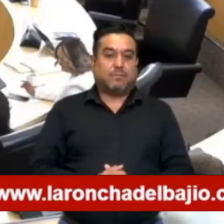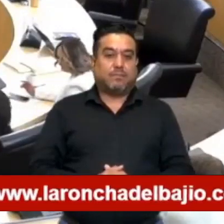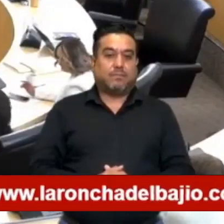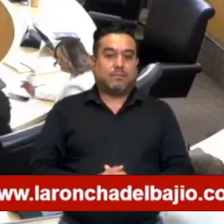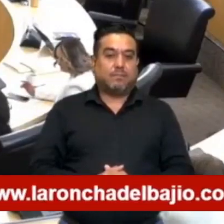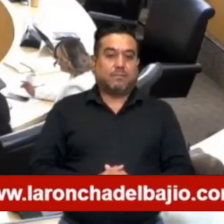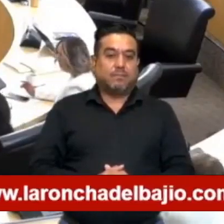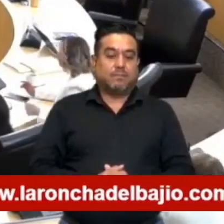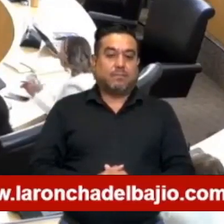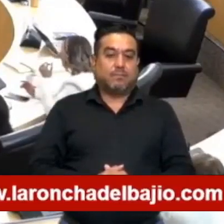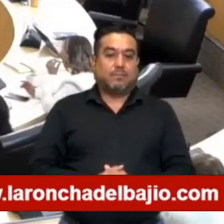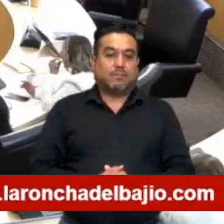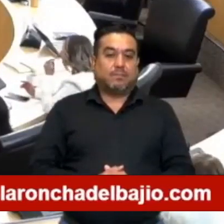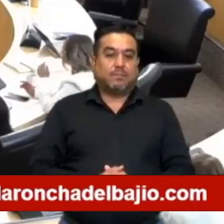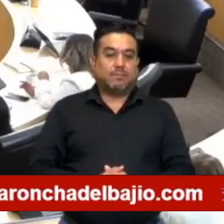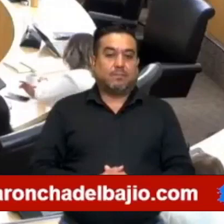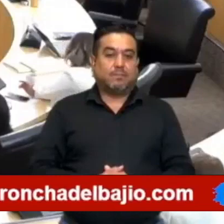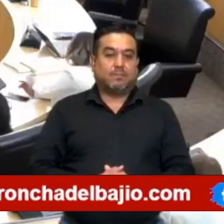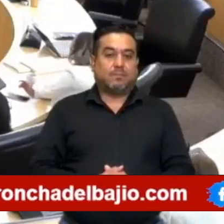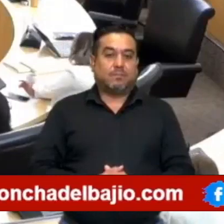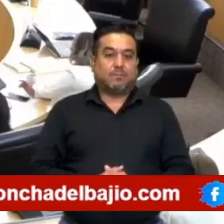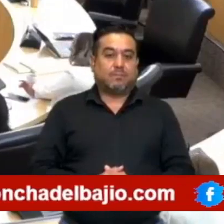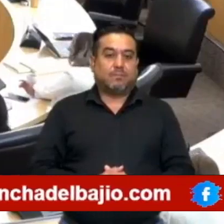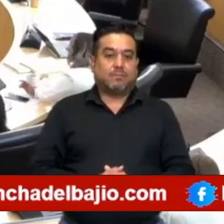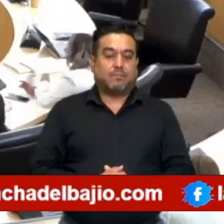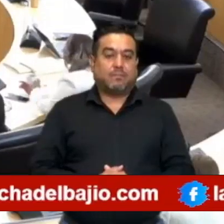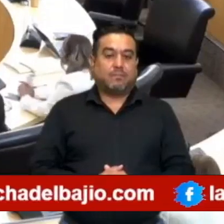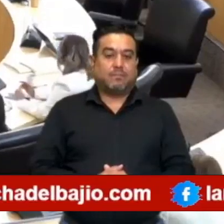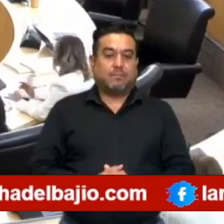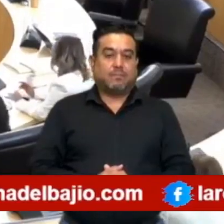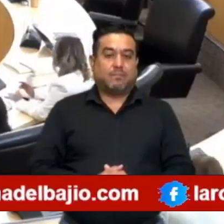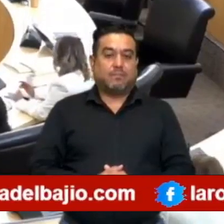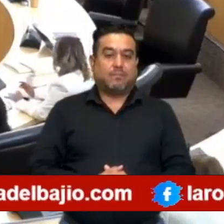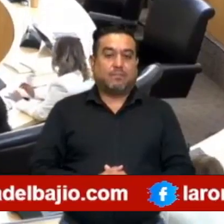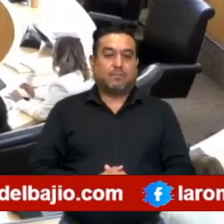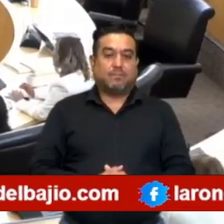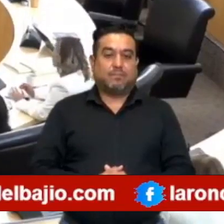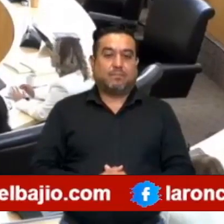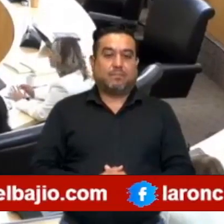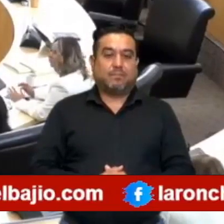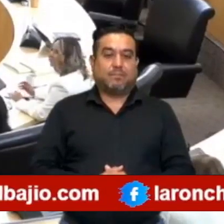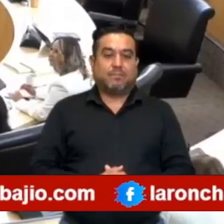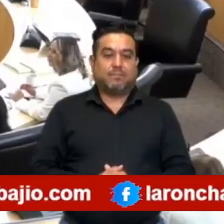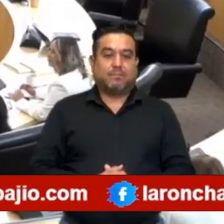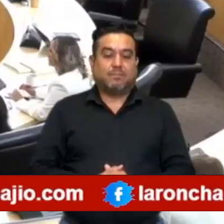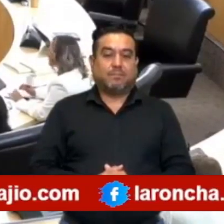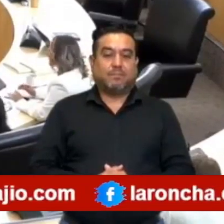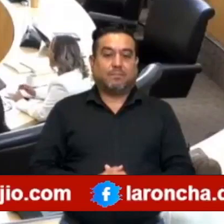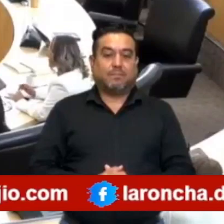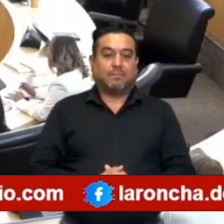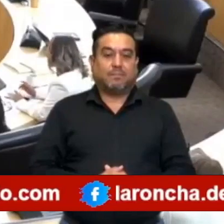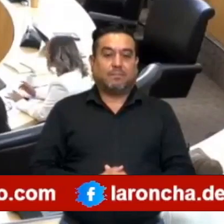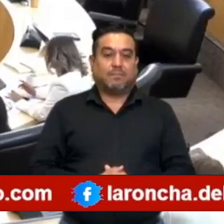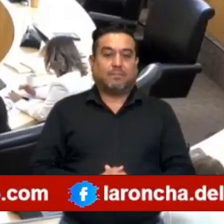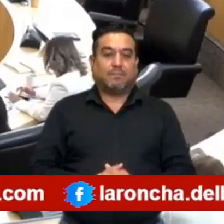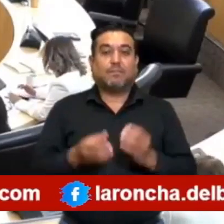de impulsar medidas para mejorar la eficiencia en la administración de los recursos hidráulicos. Al hacer el uso de la